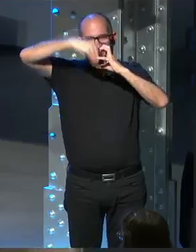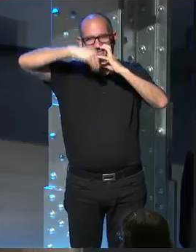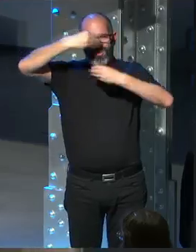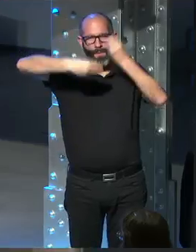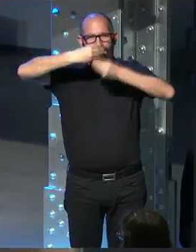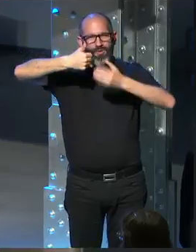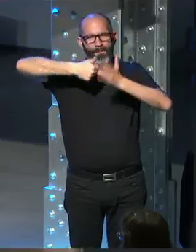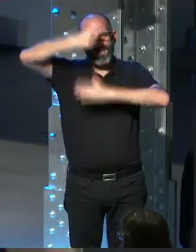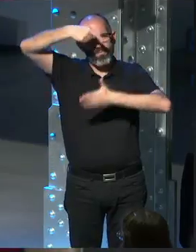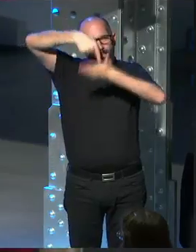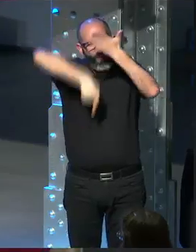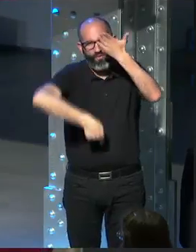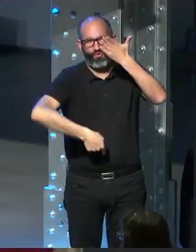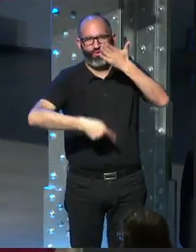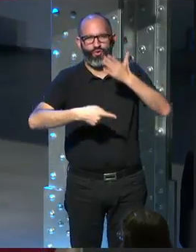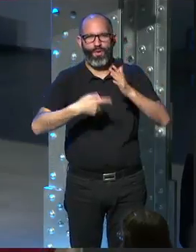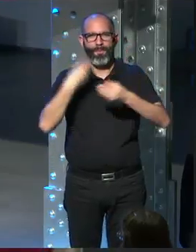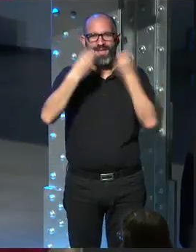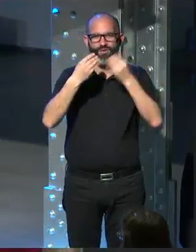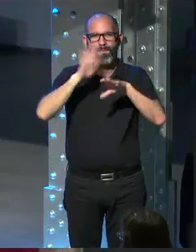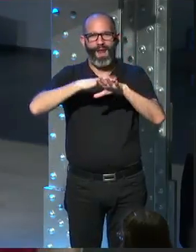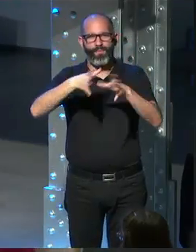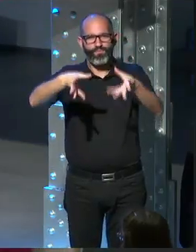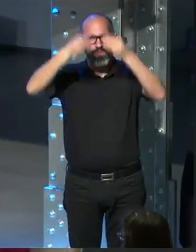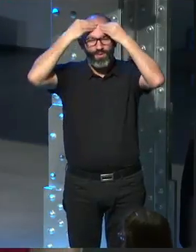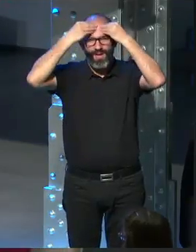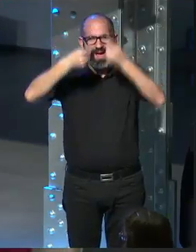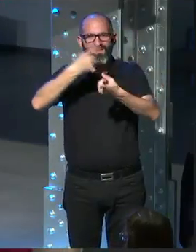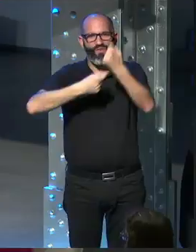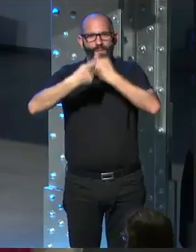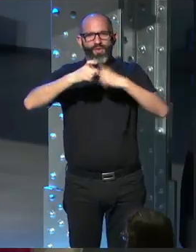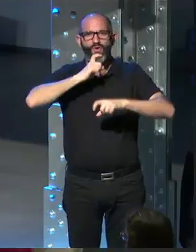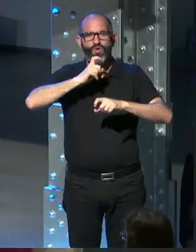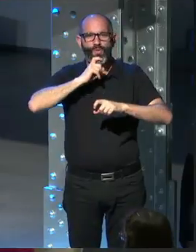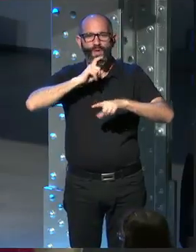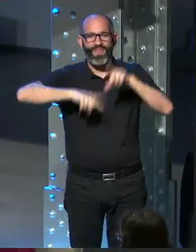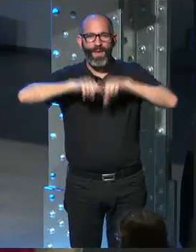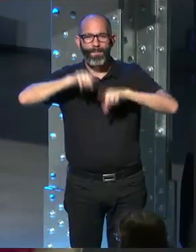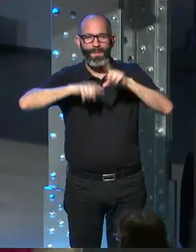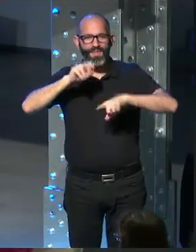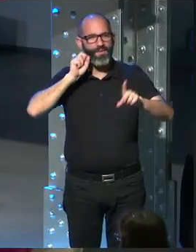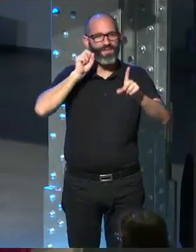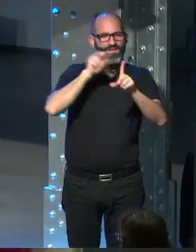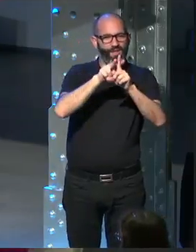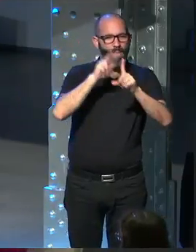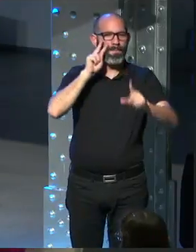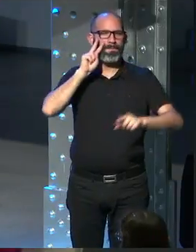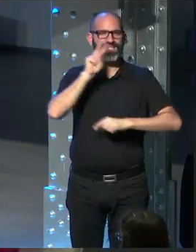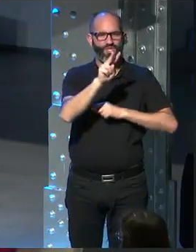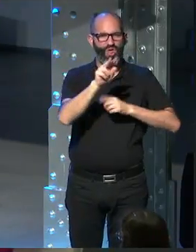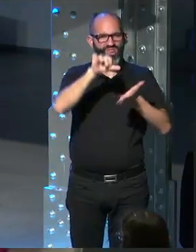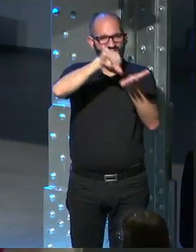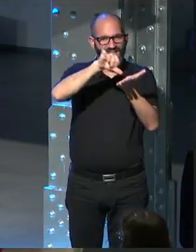elevadas, vamos a decir, en la vía de procesamiento de la información. Una diferencia entre visión central y visión periférica va a